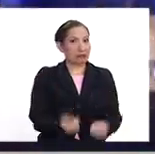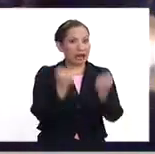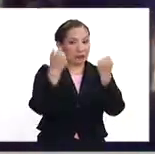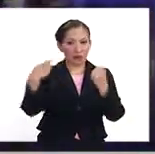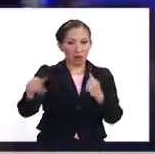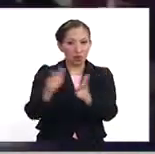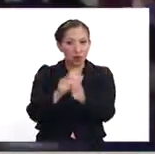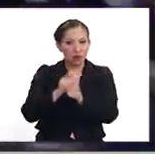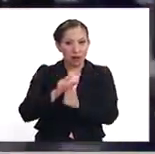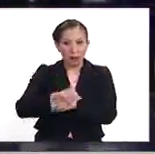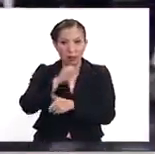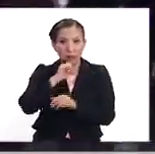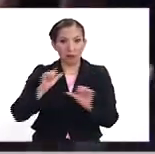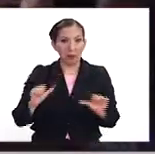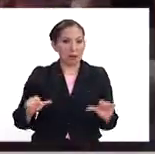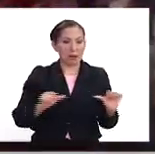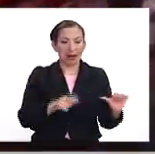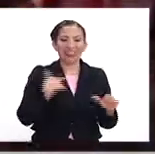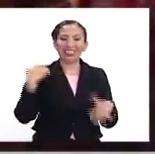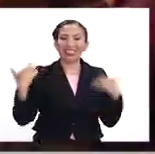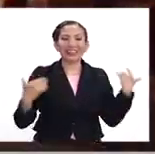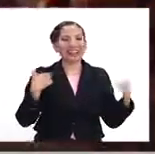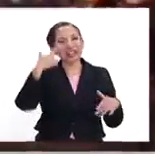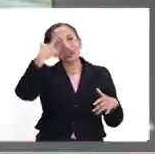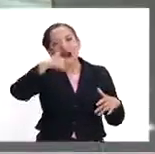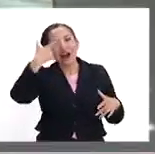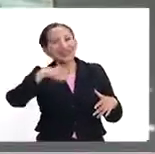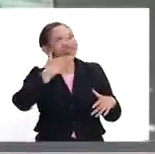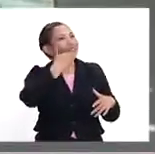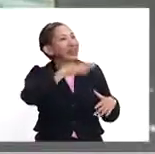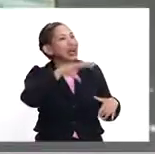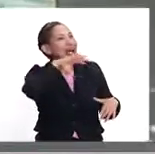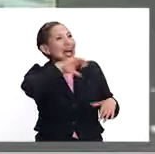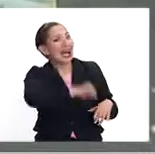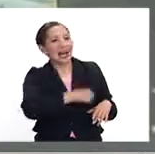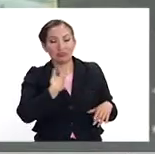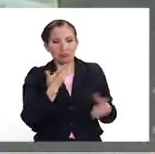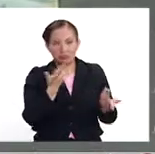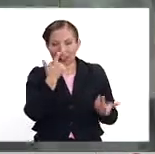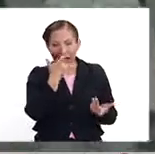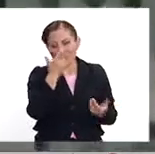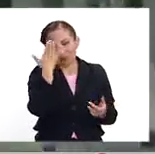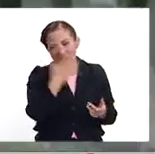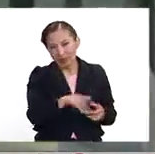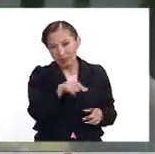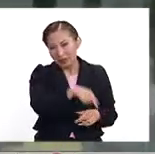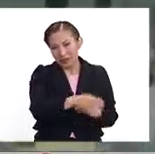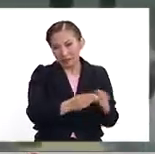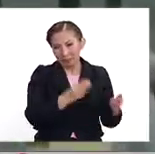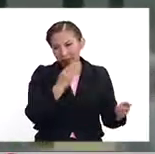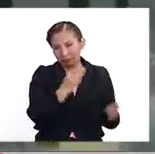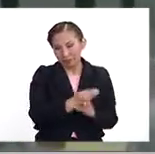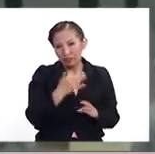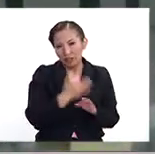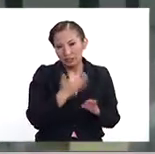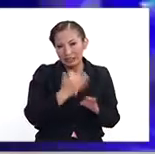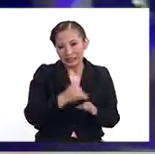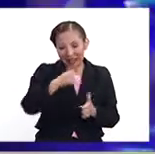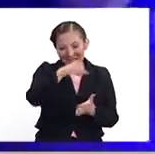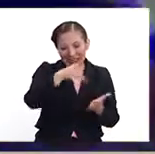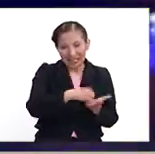grupo de amigos también. Estaban disfrutando esta noche cálida, que es inusual, como ustedes bien saben, en estas